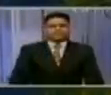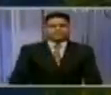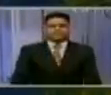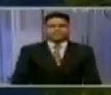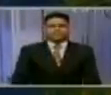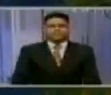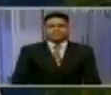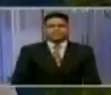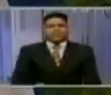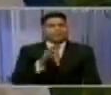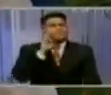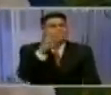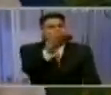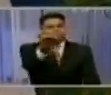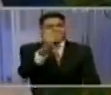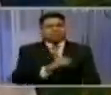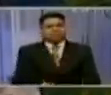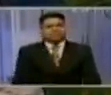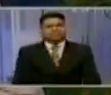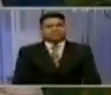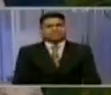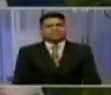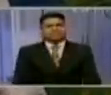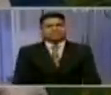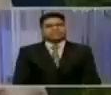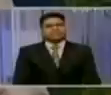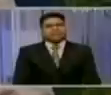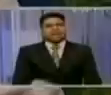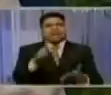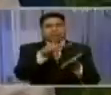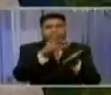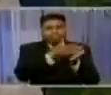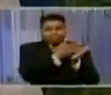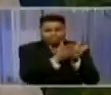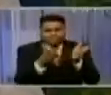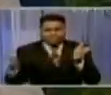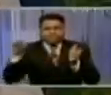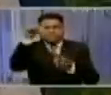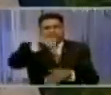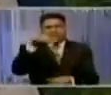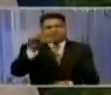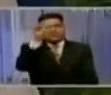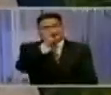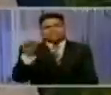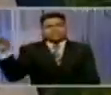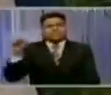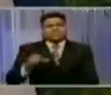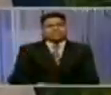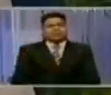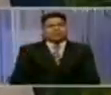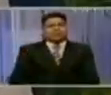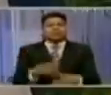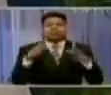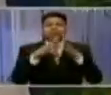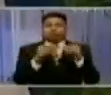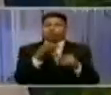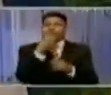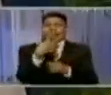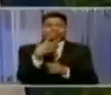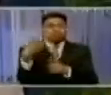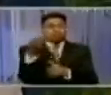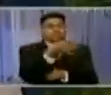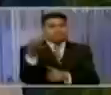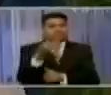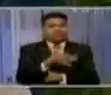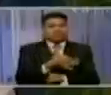fíjense ustedes. A partir de esta semana, dado el éxito de las medidas de administración de